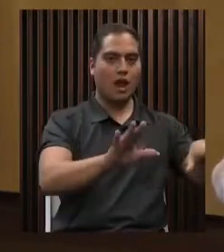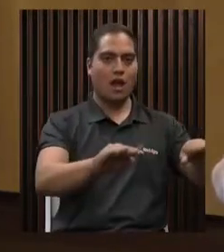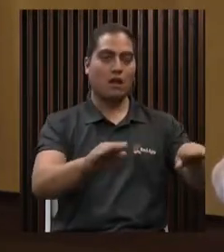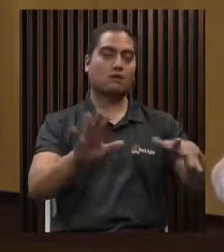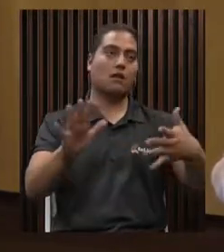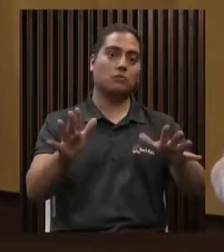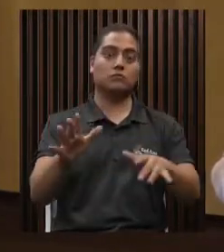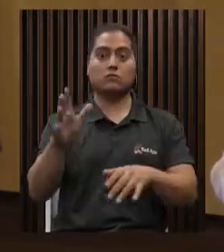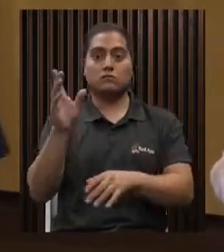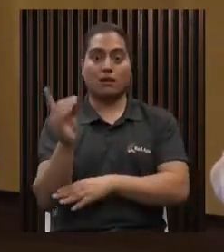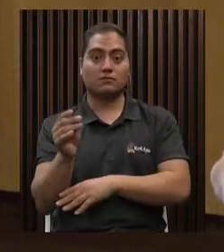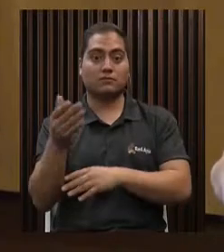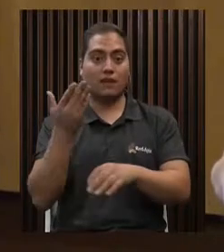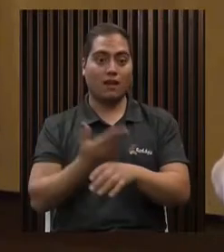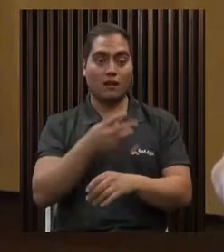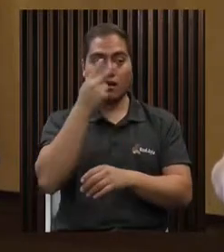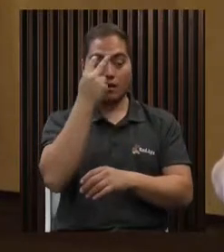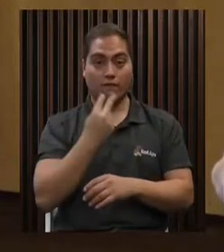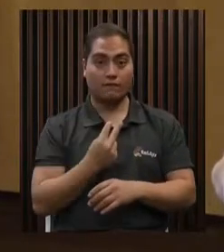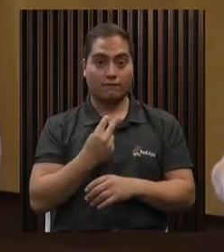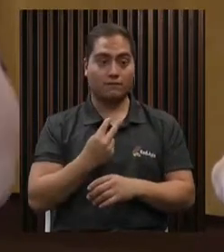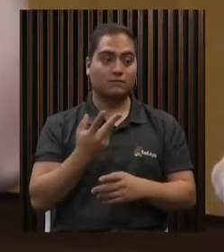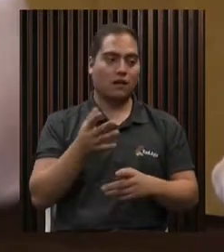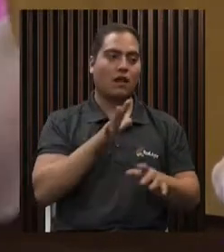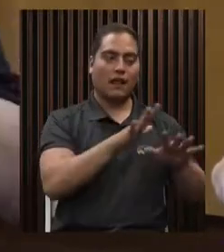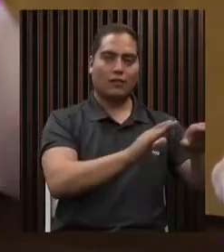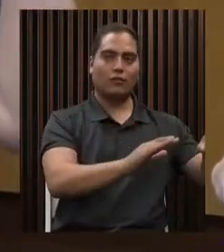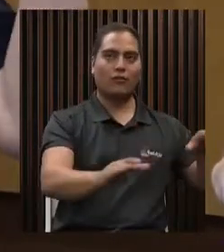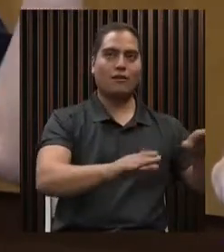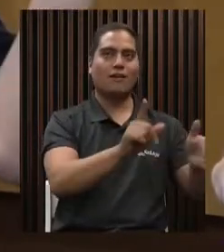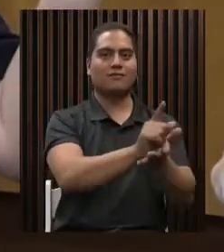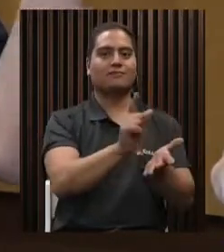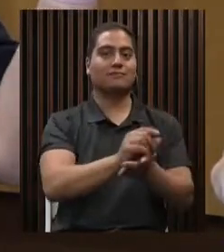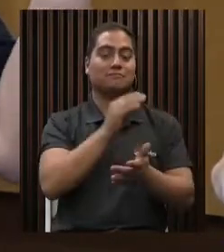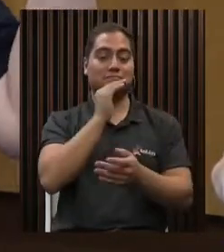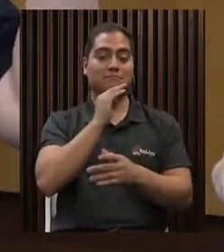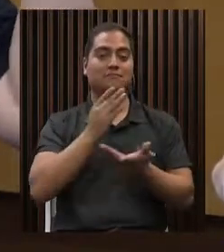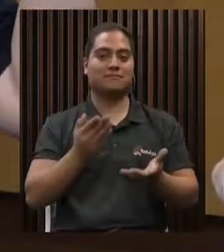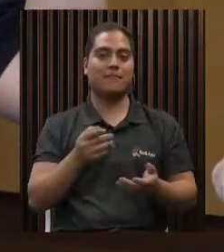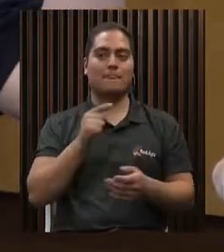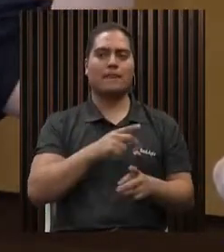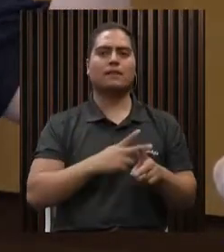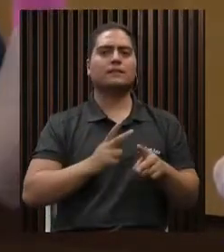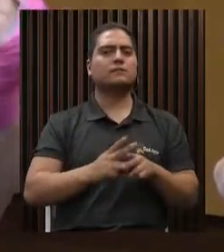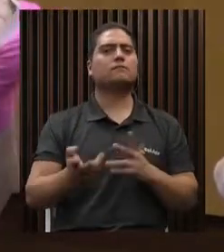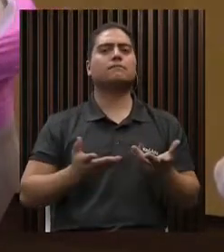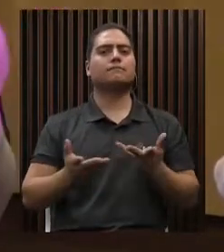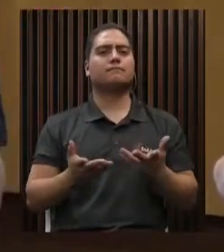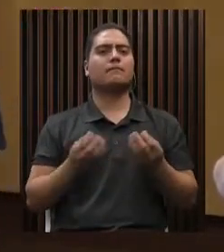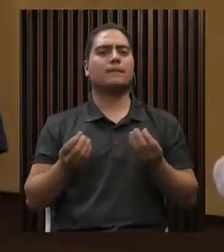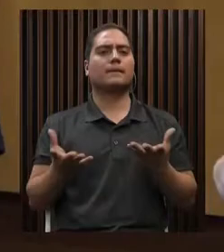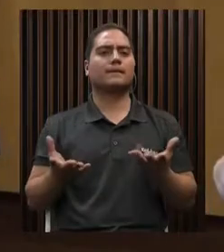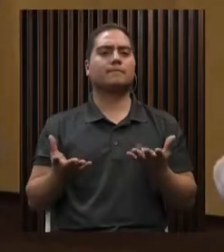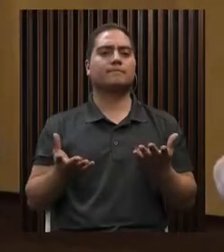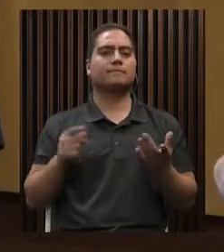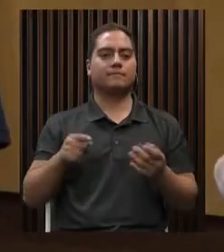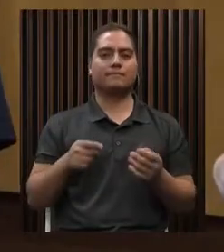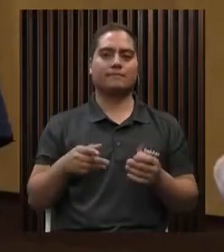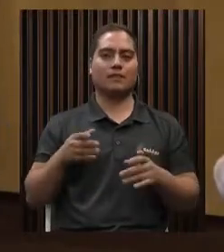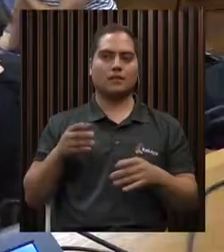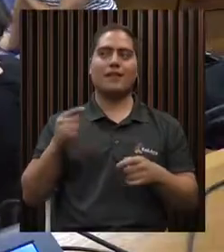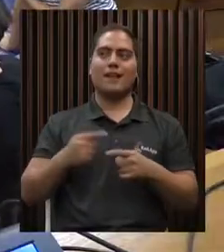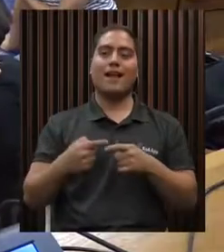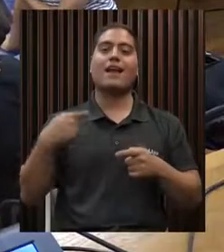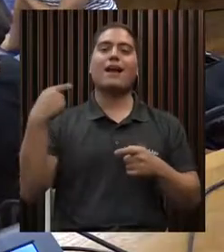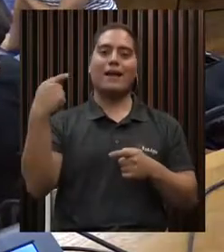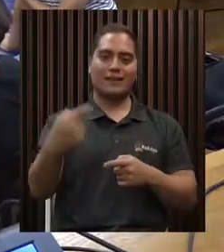puede explorar para familiarizarse con los elementos que están ahí en la escenografía. Esto se hizo, o esto llevó al siguiente paso, y ahí